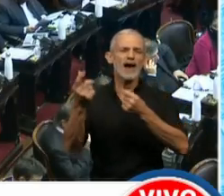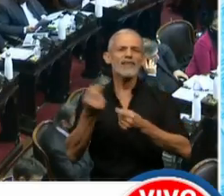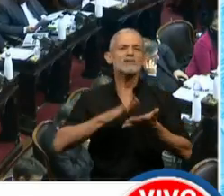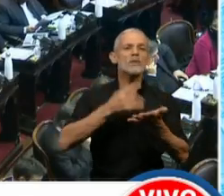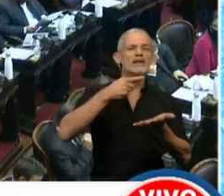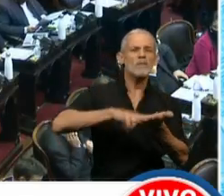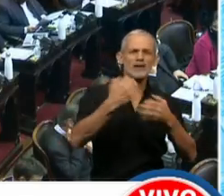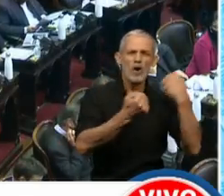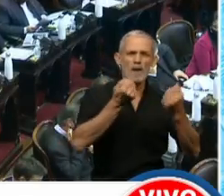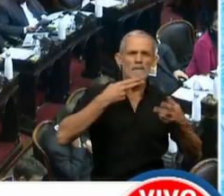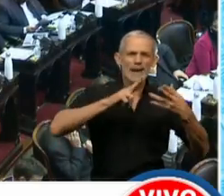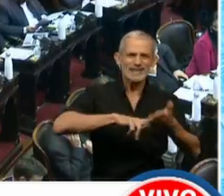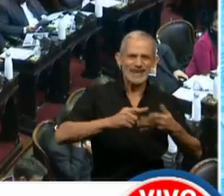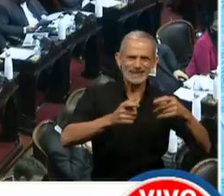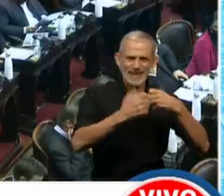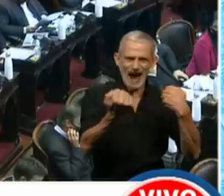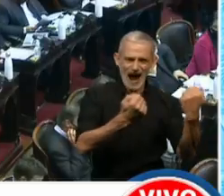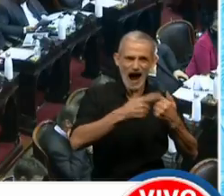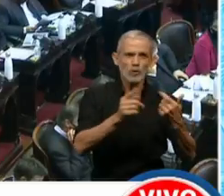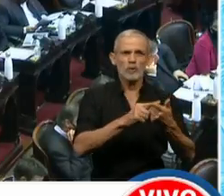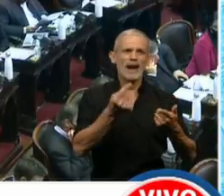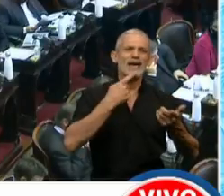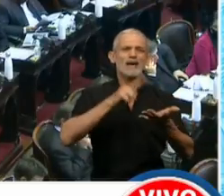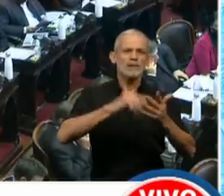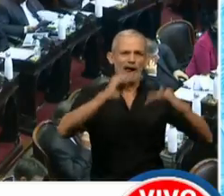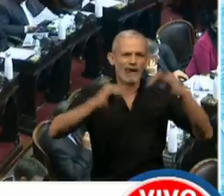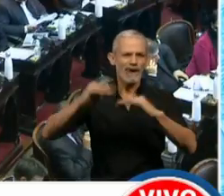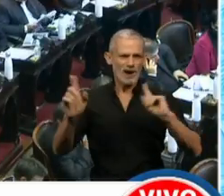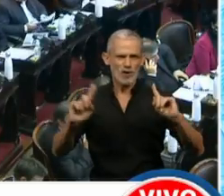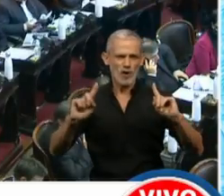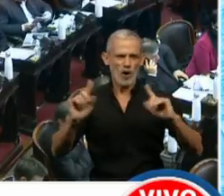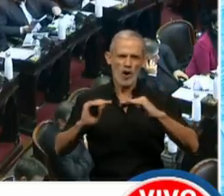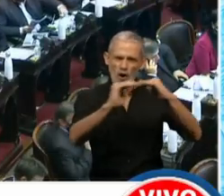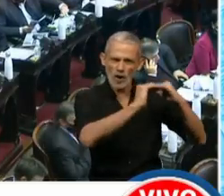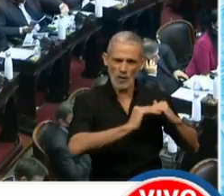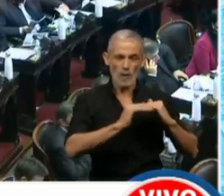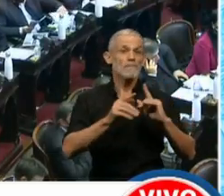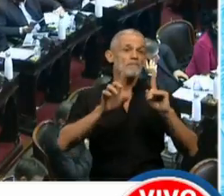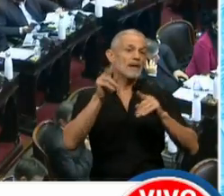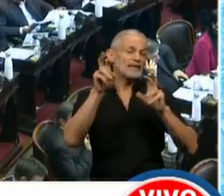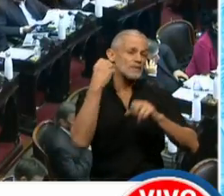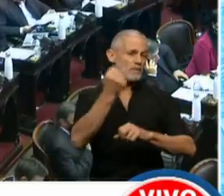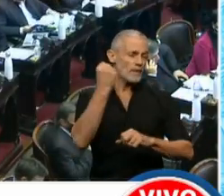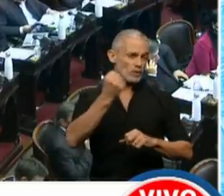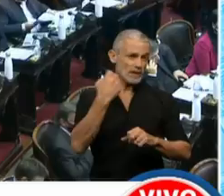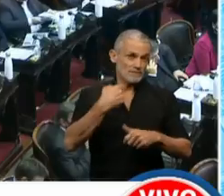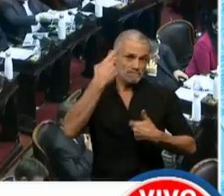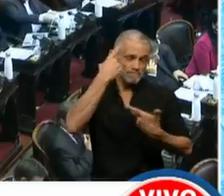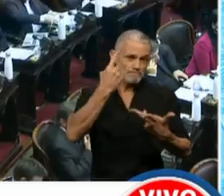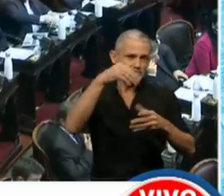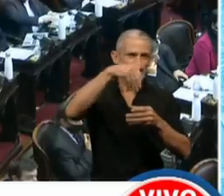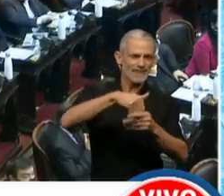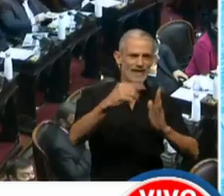automotor a fin de eliminar distorsiones de la carga tributaria es un tema importante que contiene